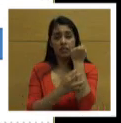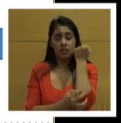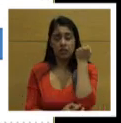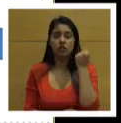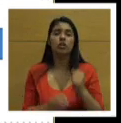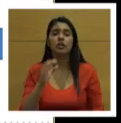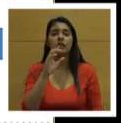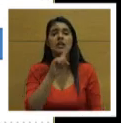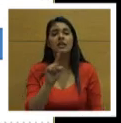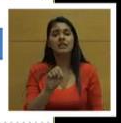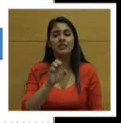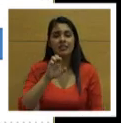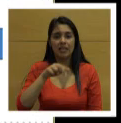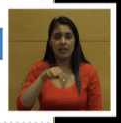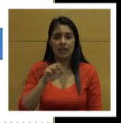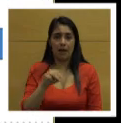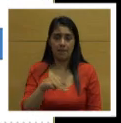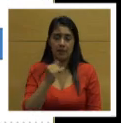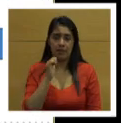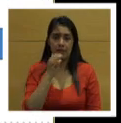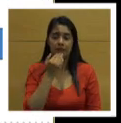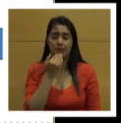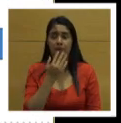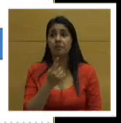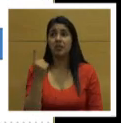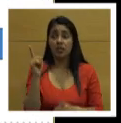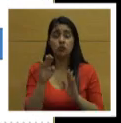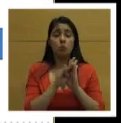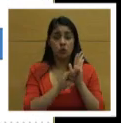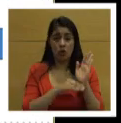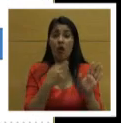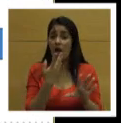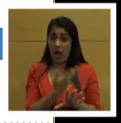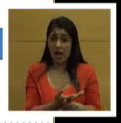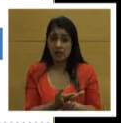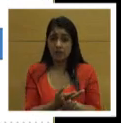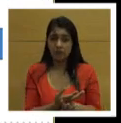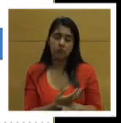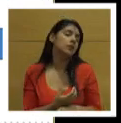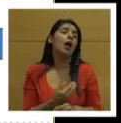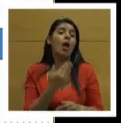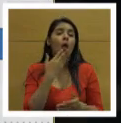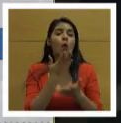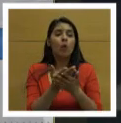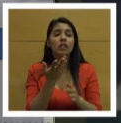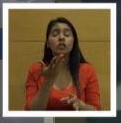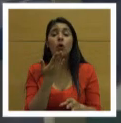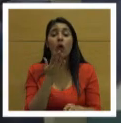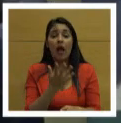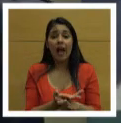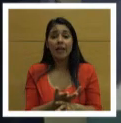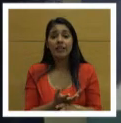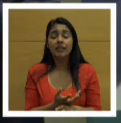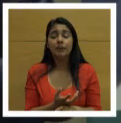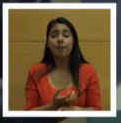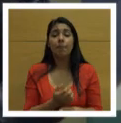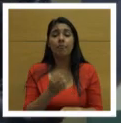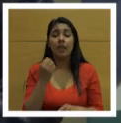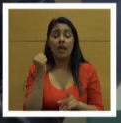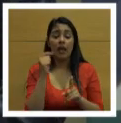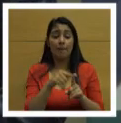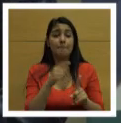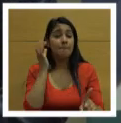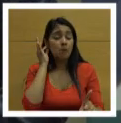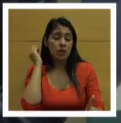OPD. Entonces, ese es un protocolo que existe. Cada vez que existe un femicidio, Carabineros de Chile